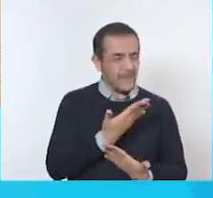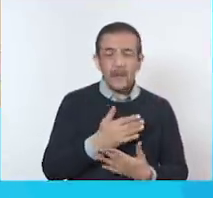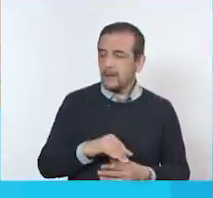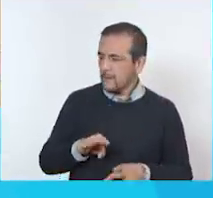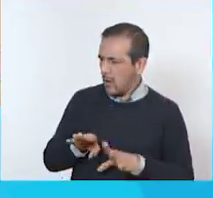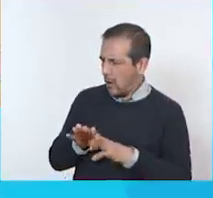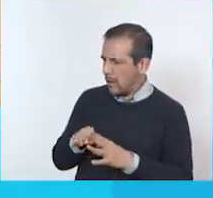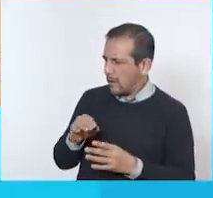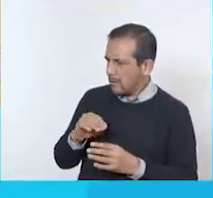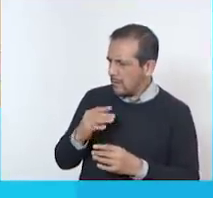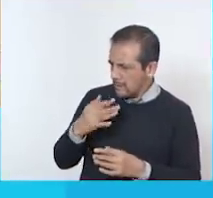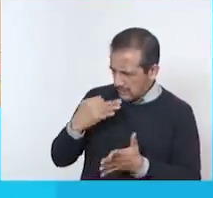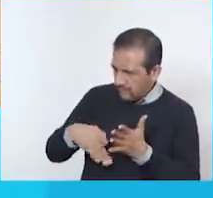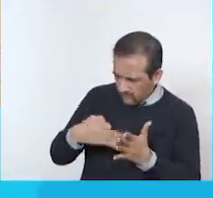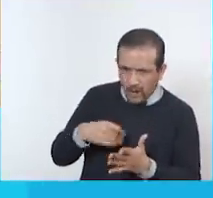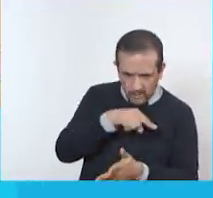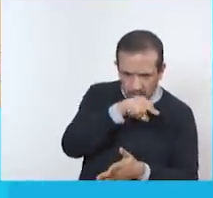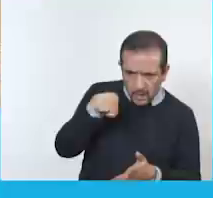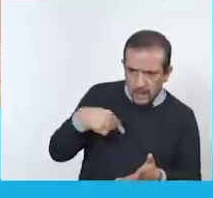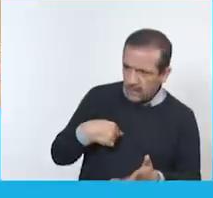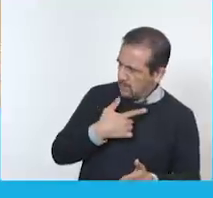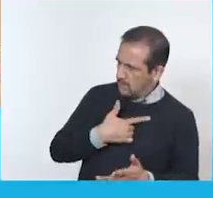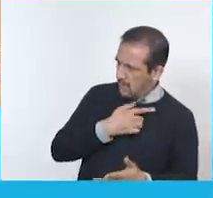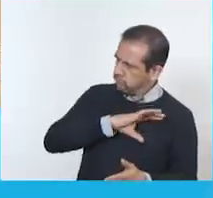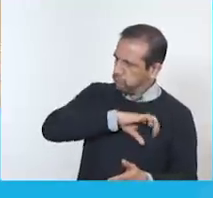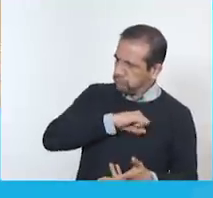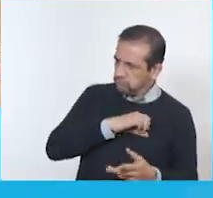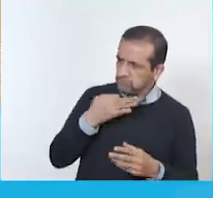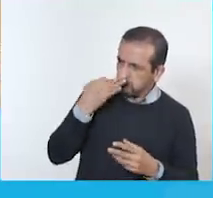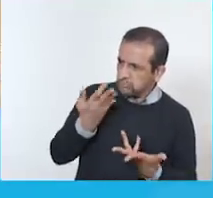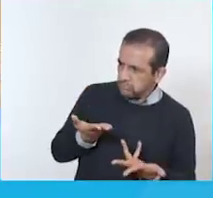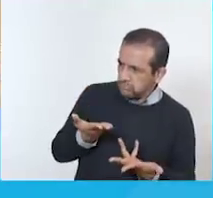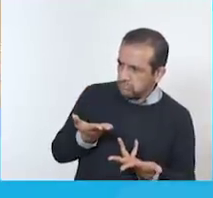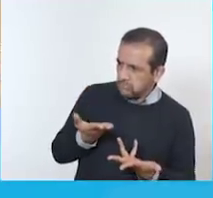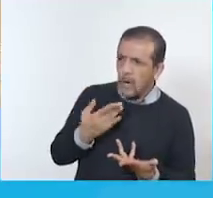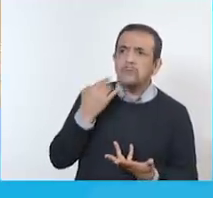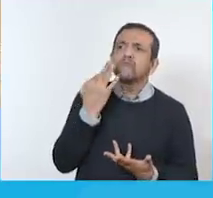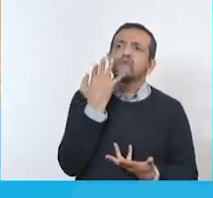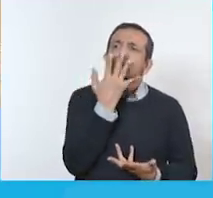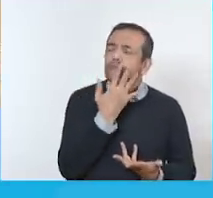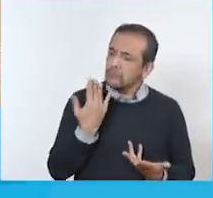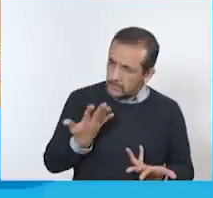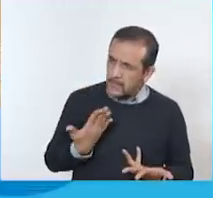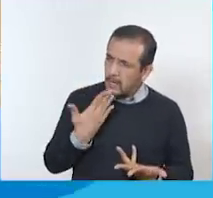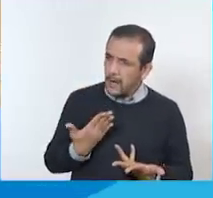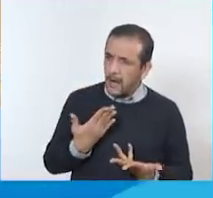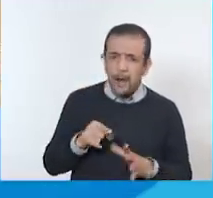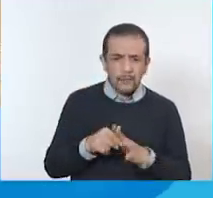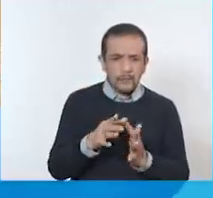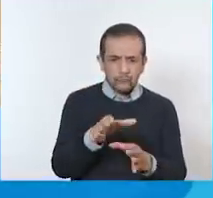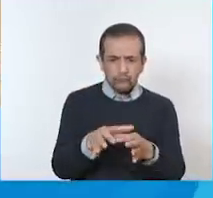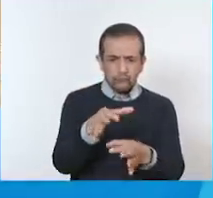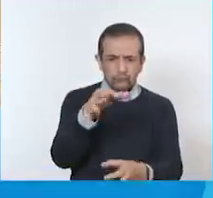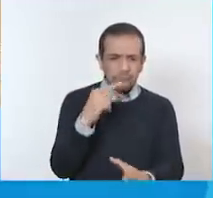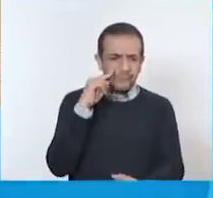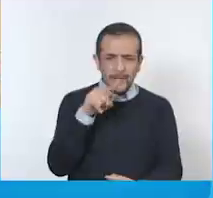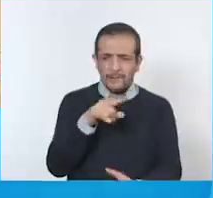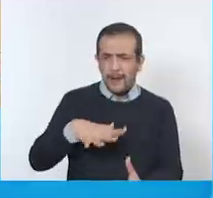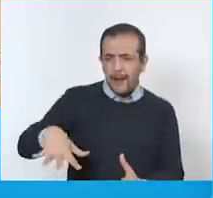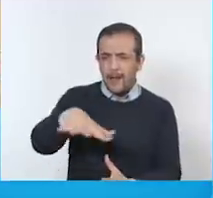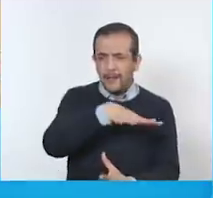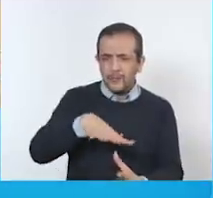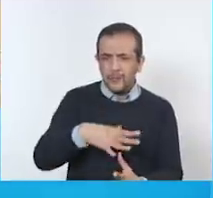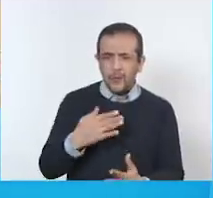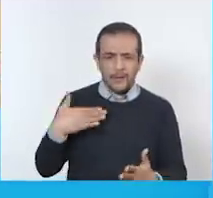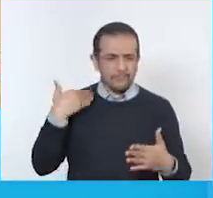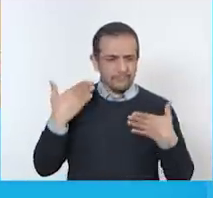¿Cómo no van a hacer falta, Cupertino? Pues a mí me encantan las flores, huele rico, le dan alegría vida a la